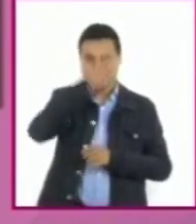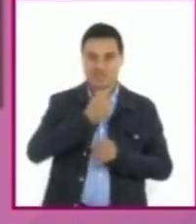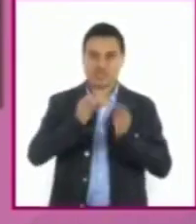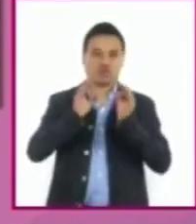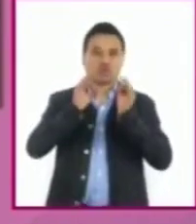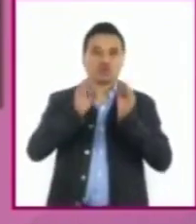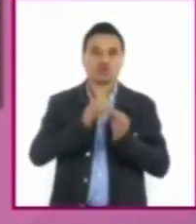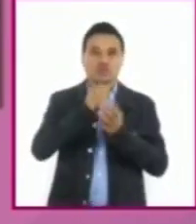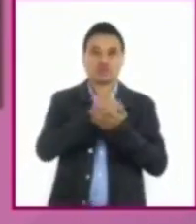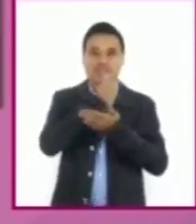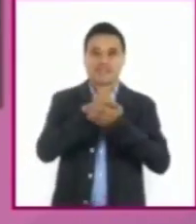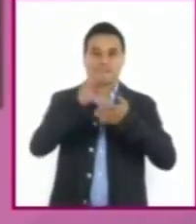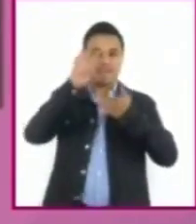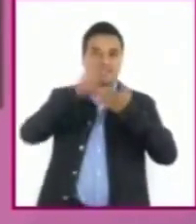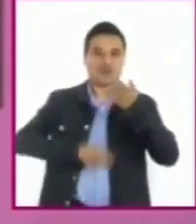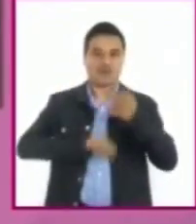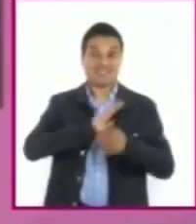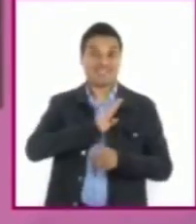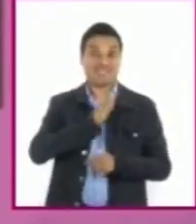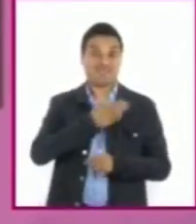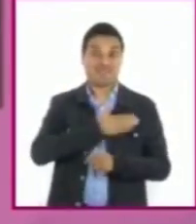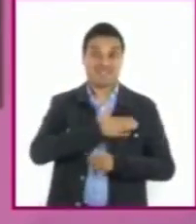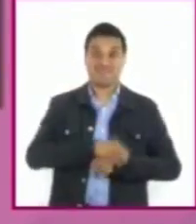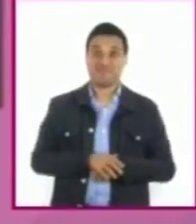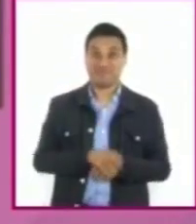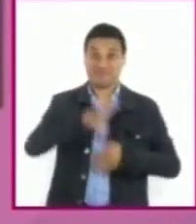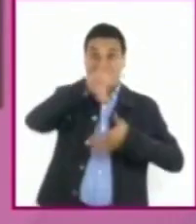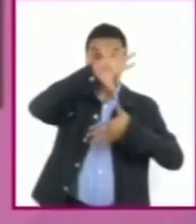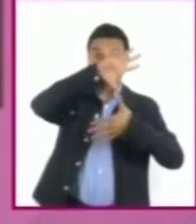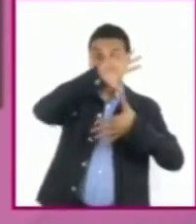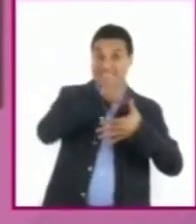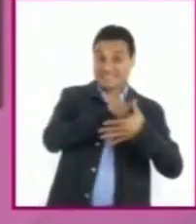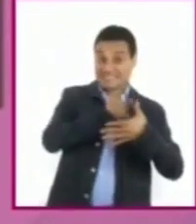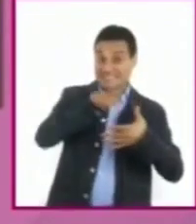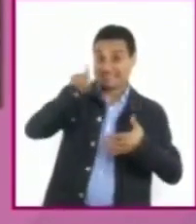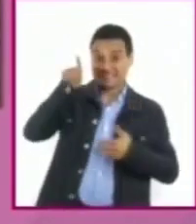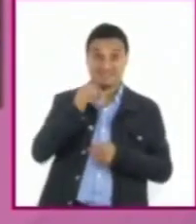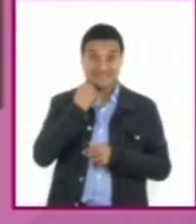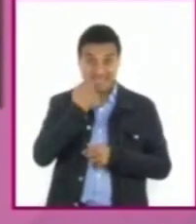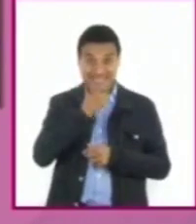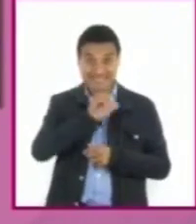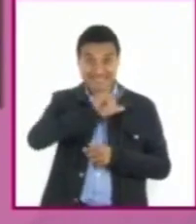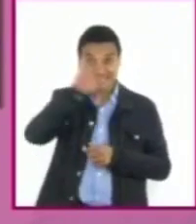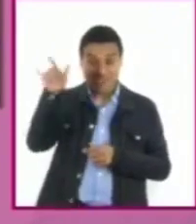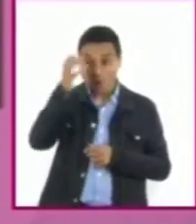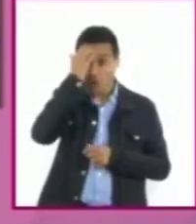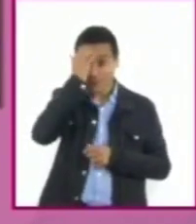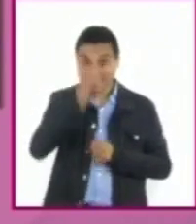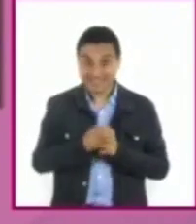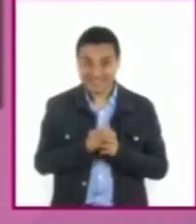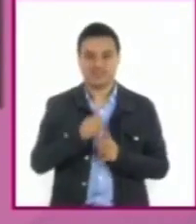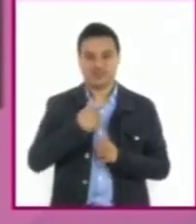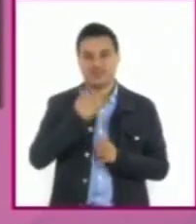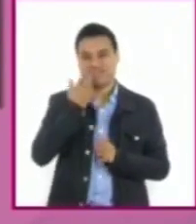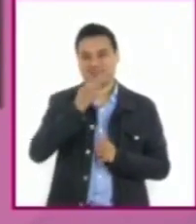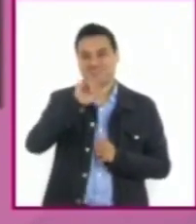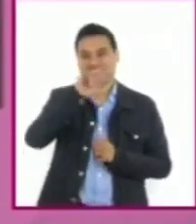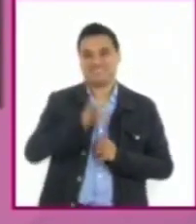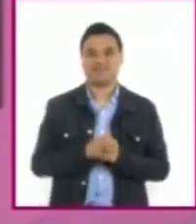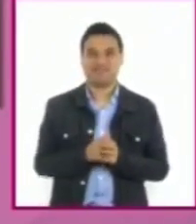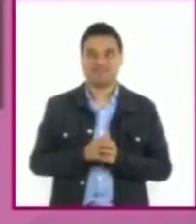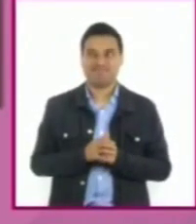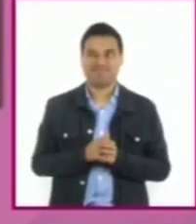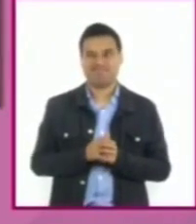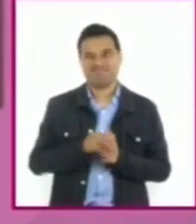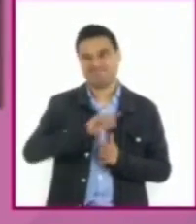Barcelona, España, al otro lado del Atlántico. ¿Qué les parecería conocerla? A mí me encantaría hacer un viaje para allá, uno de estos